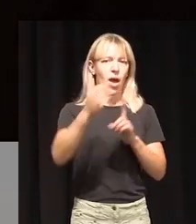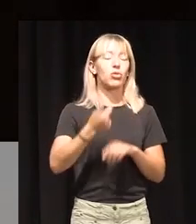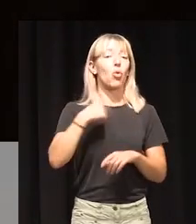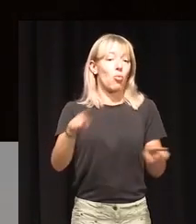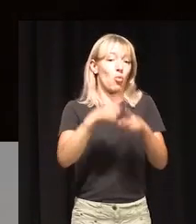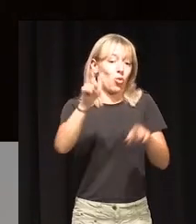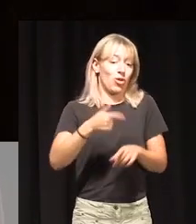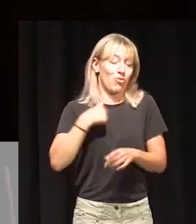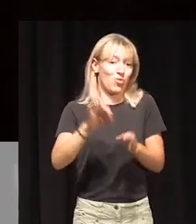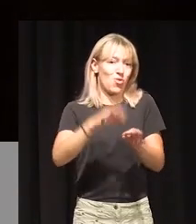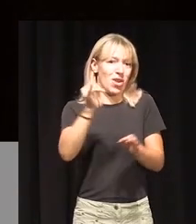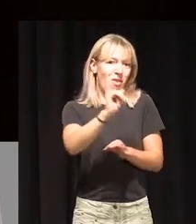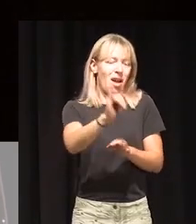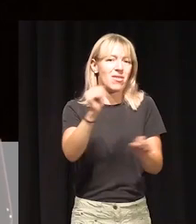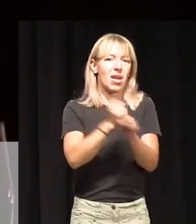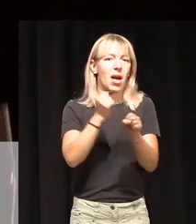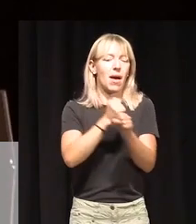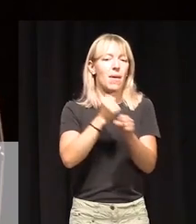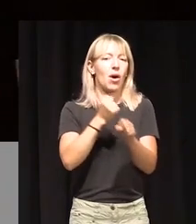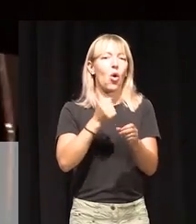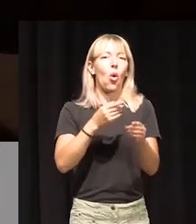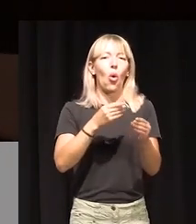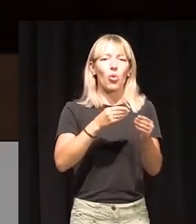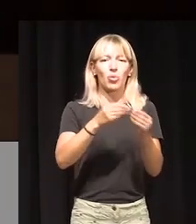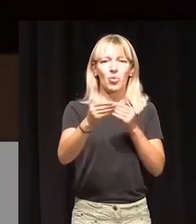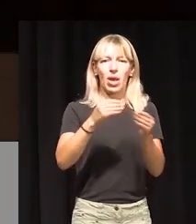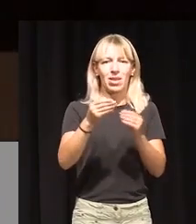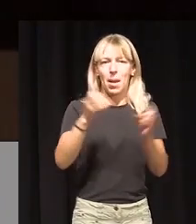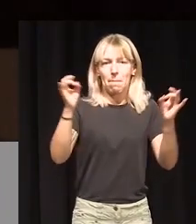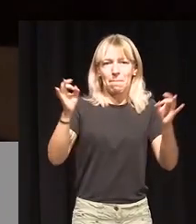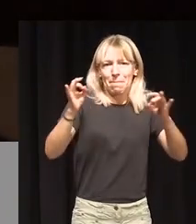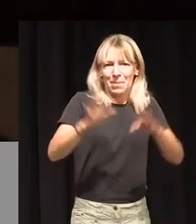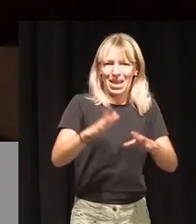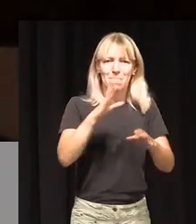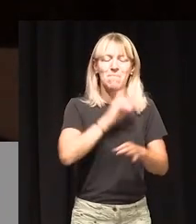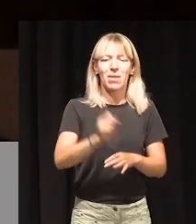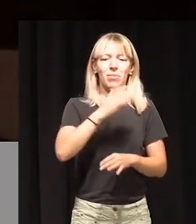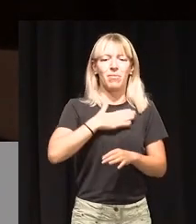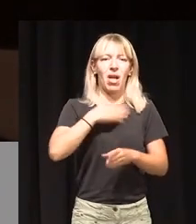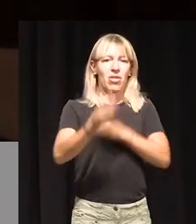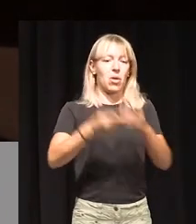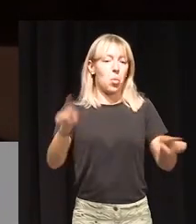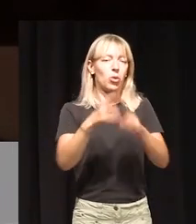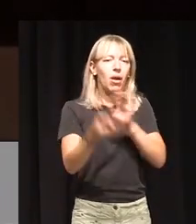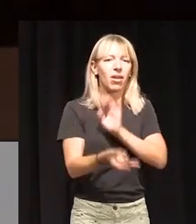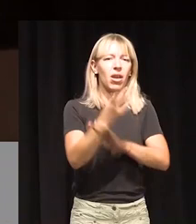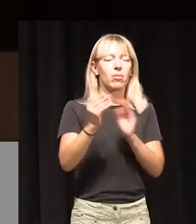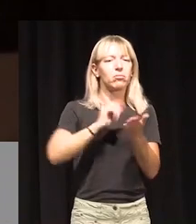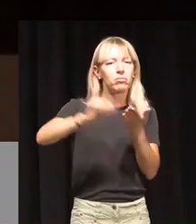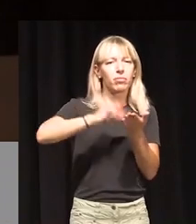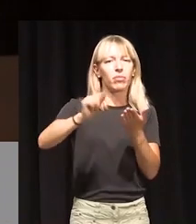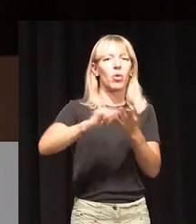tengo la suerte de trabajar con una materia prima mágica, maravillosa. Para mí hacer música, crearla,